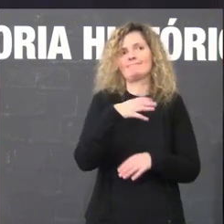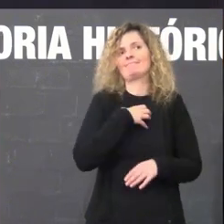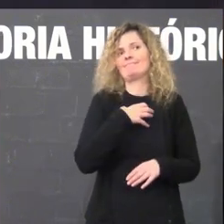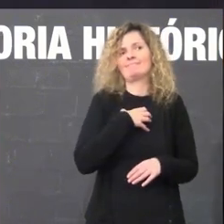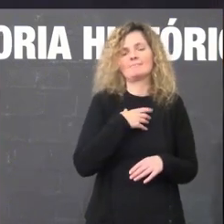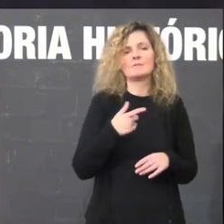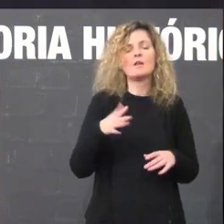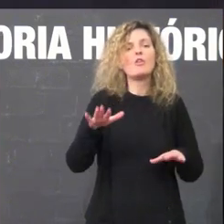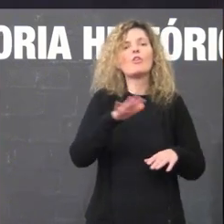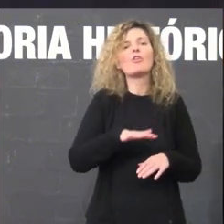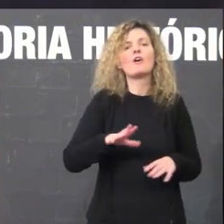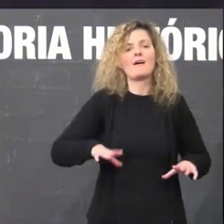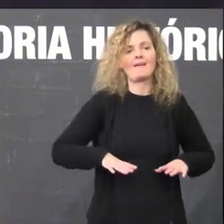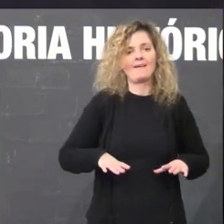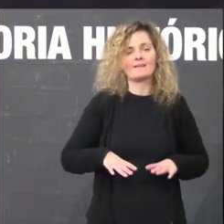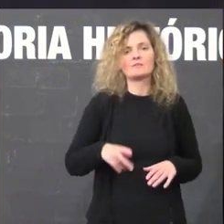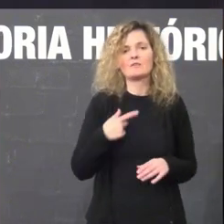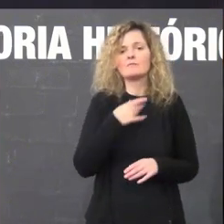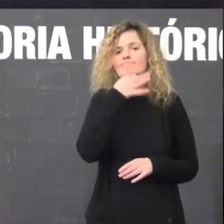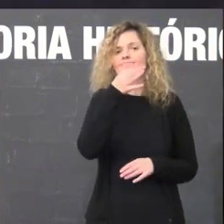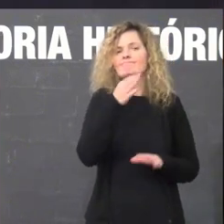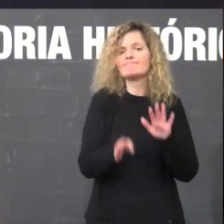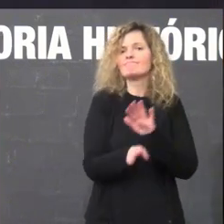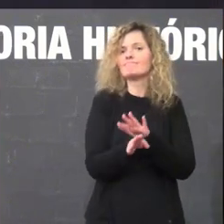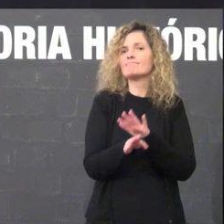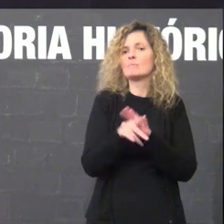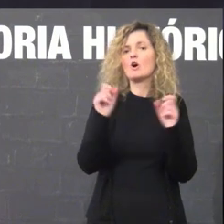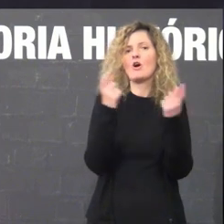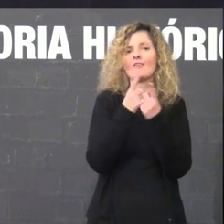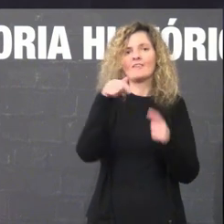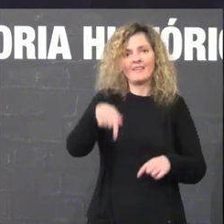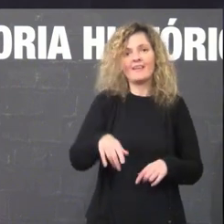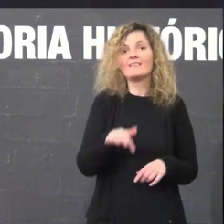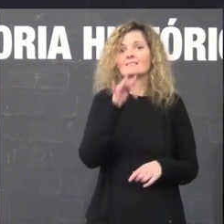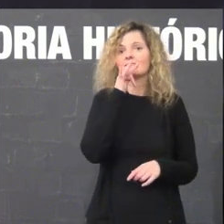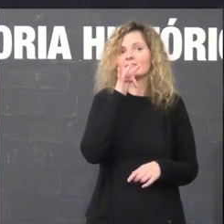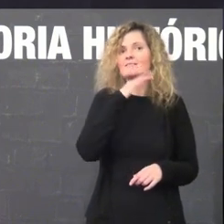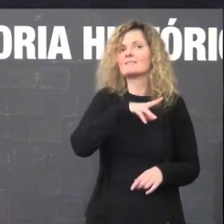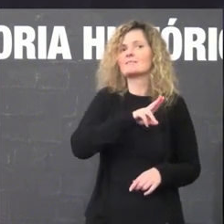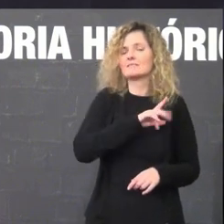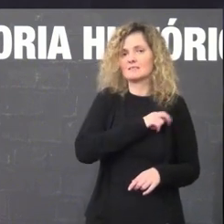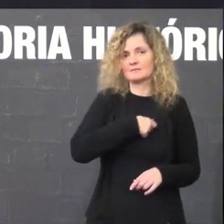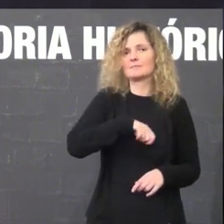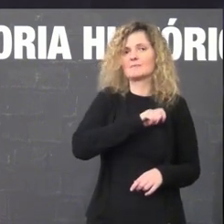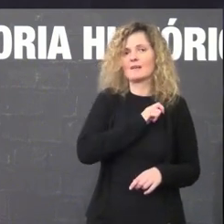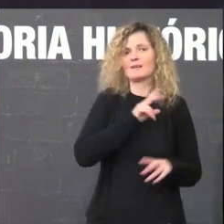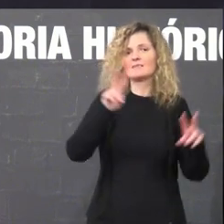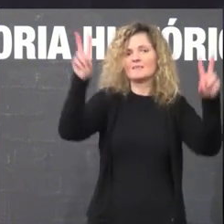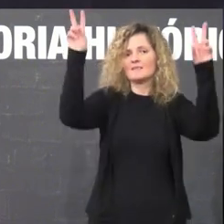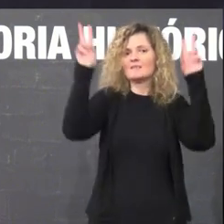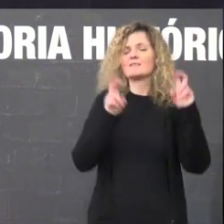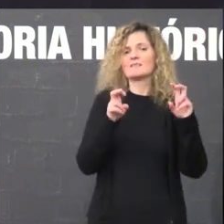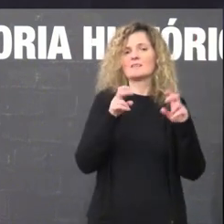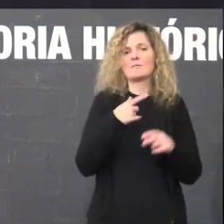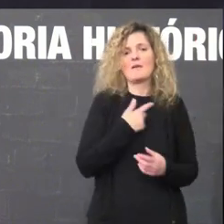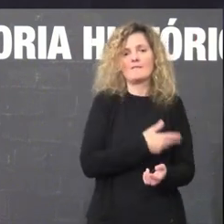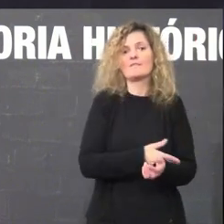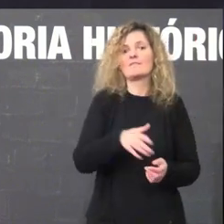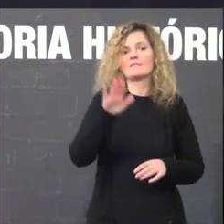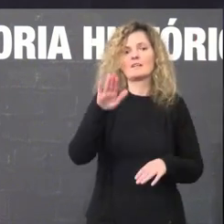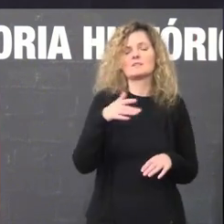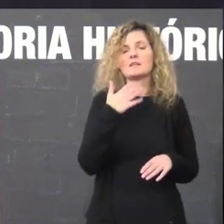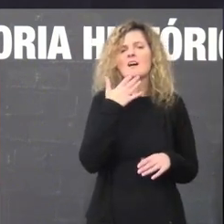sigue siendo por desgracia el relato oficial en España a día de hoy sobre sobre el franquismo